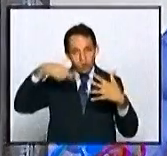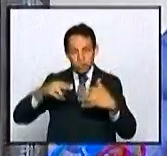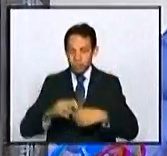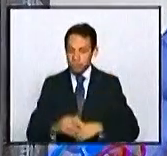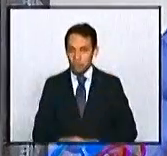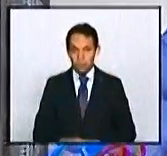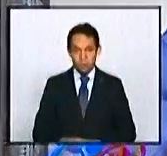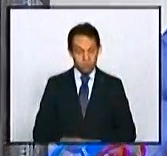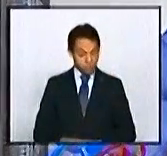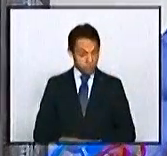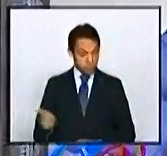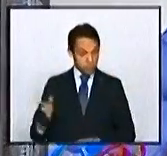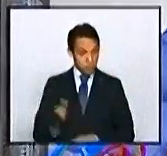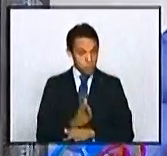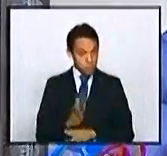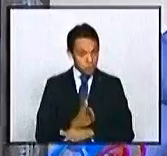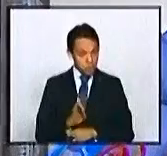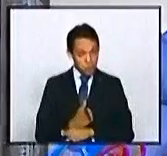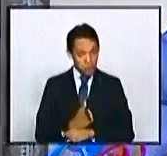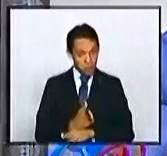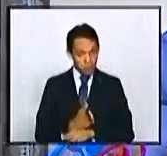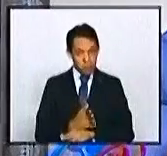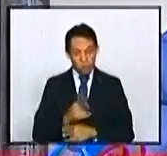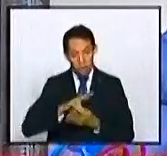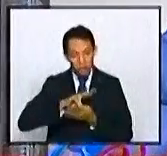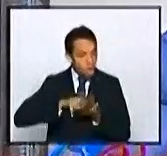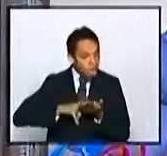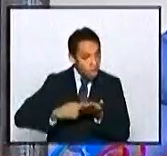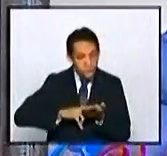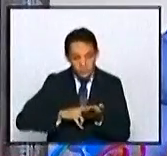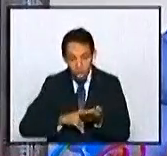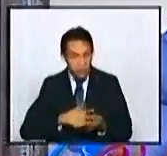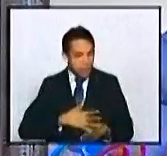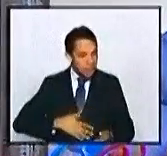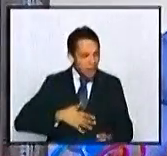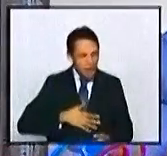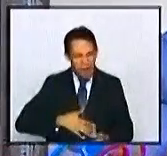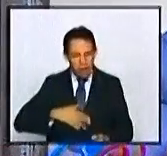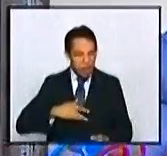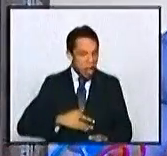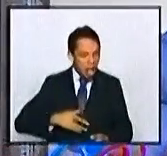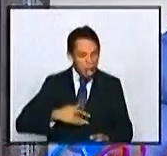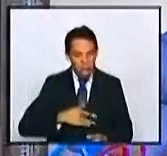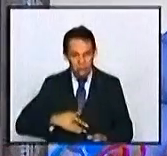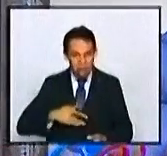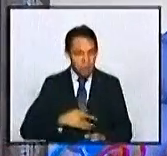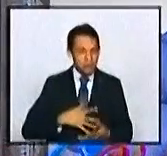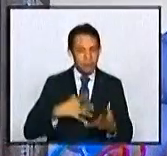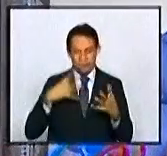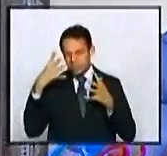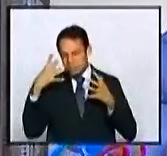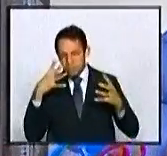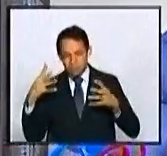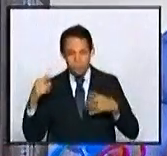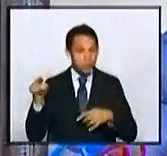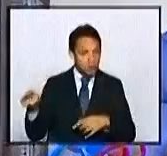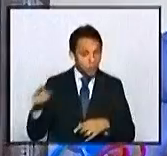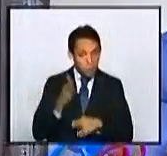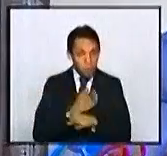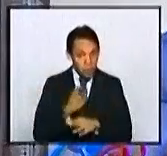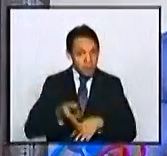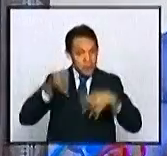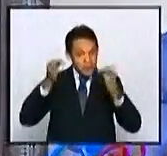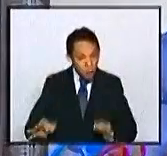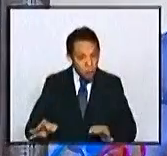¿Ustedes creen que el problema de ella era el insomnio, la gastritis, la depresión, la tristeza, el desasosiego? ¿Ustedes creen